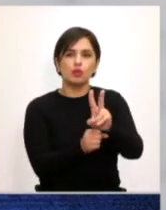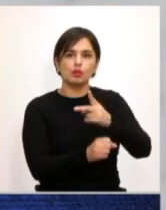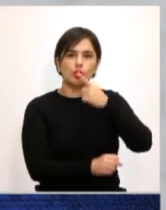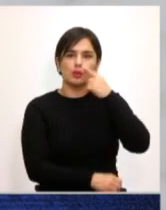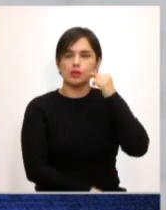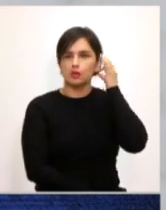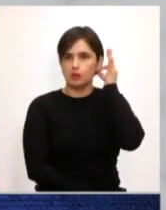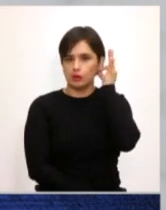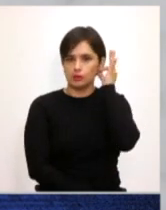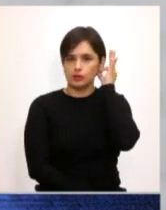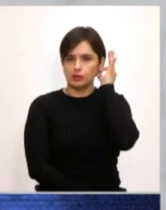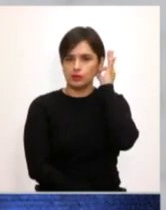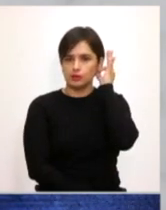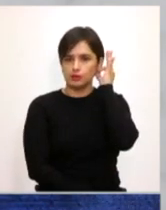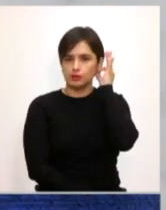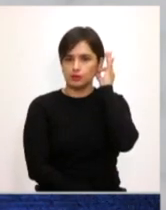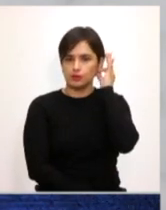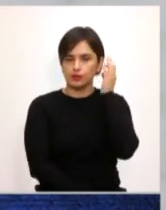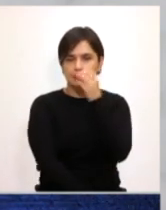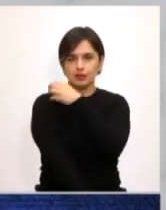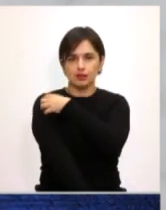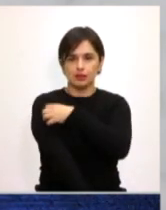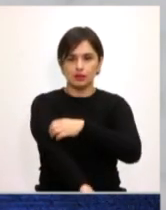profesores de todo Chile.